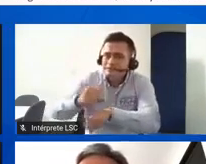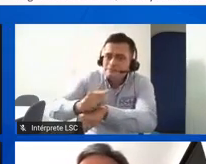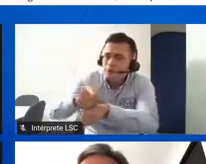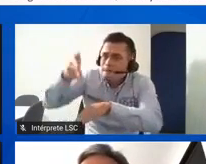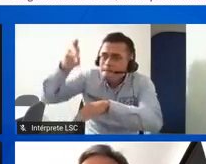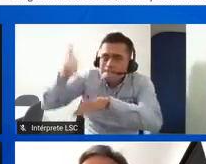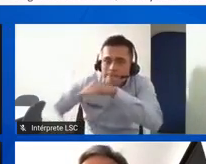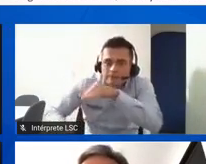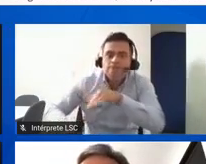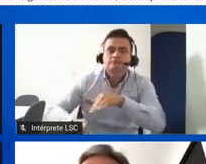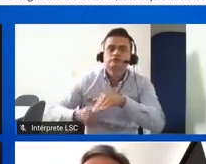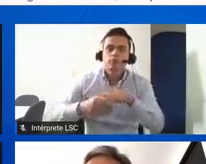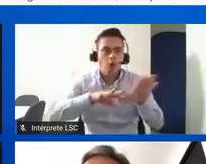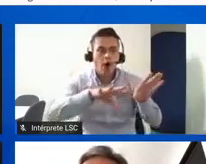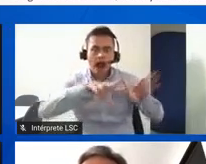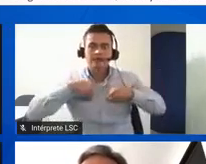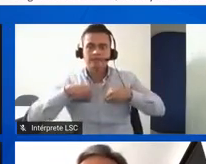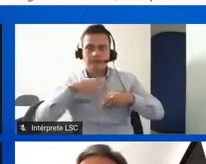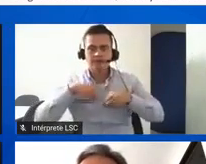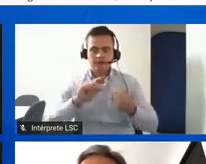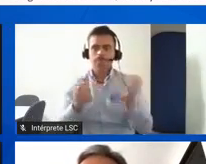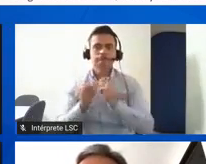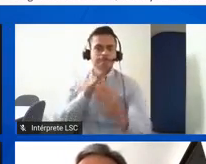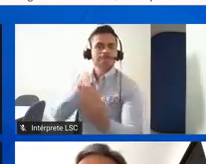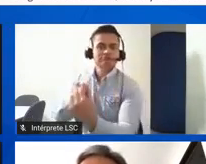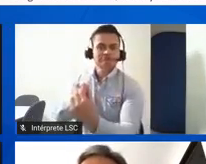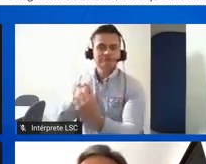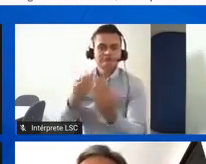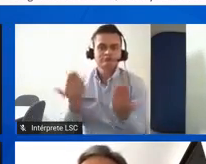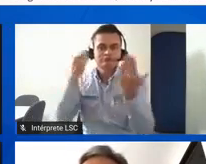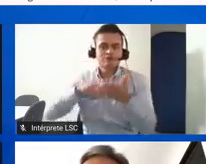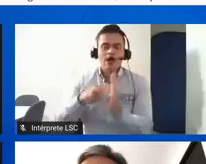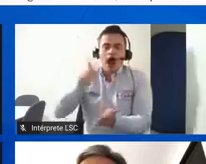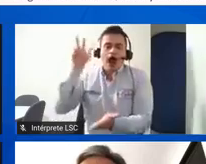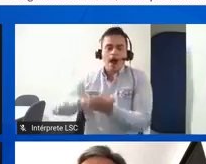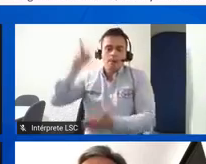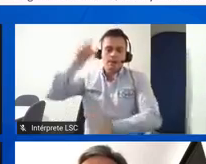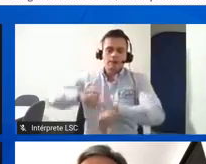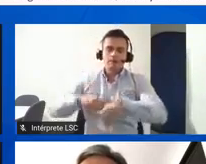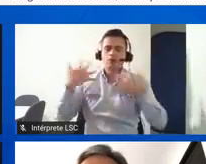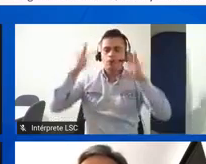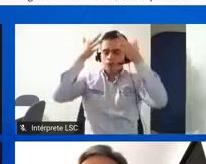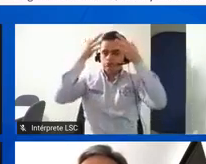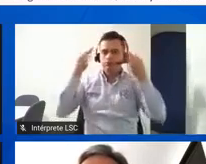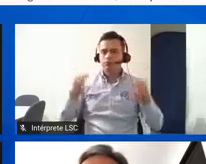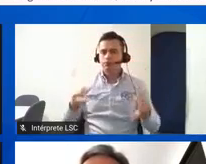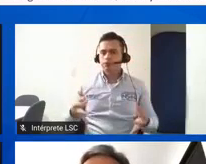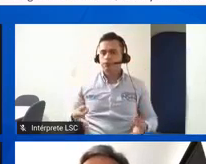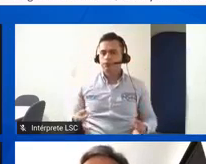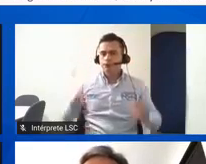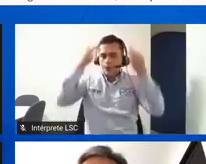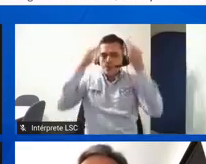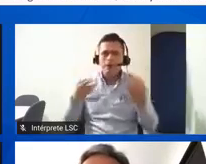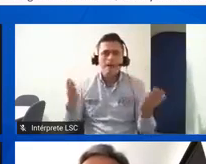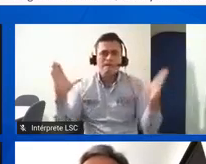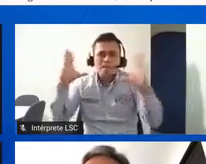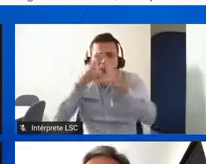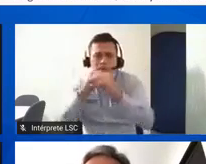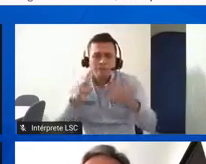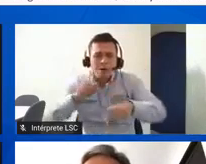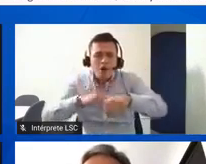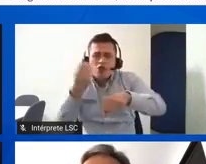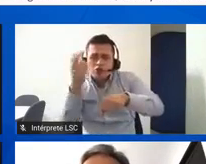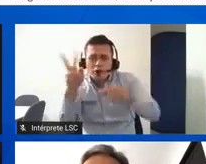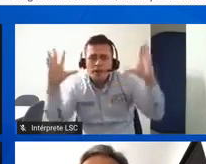que venía de Cámara y lograron entonces que fuera aprobado ese proyecto, cerrando ya la noche, casi a la